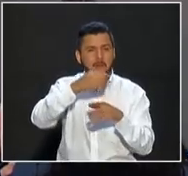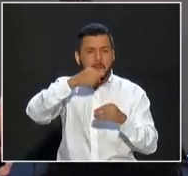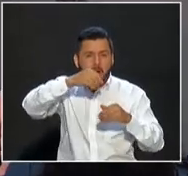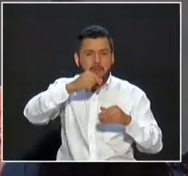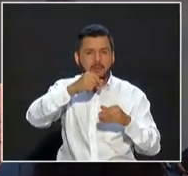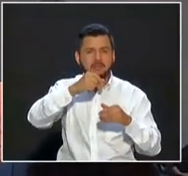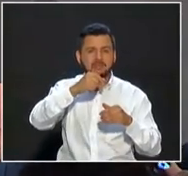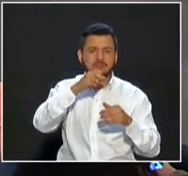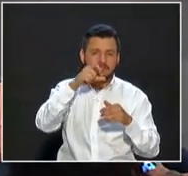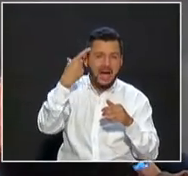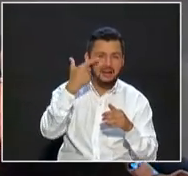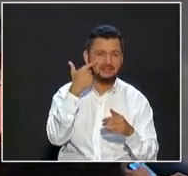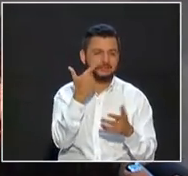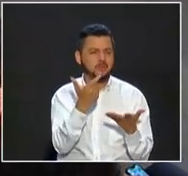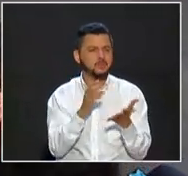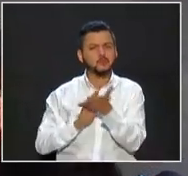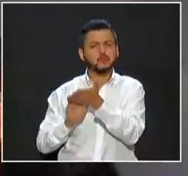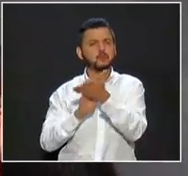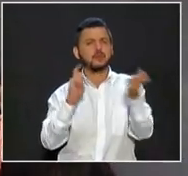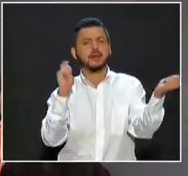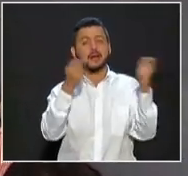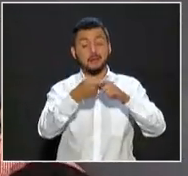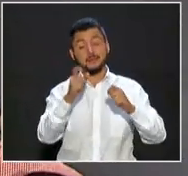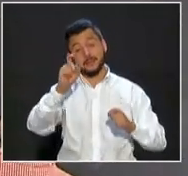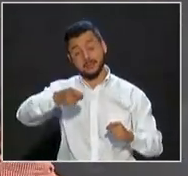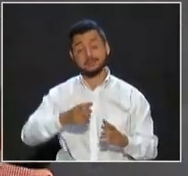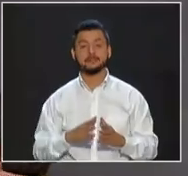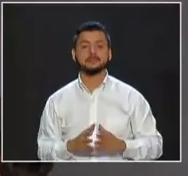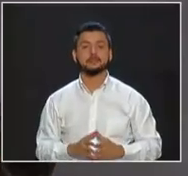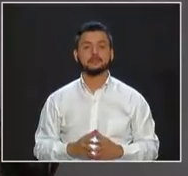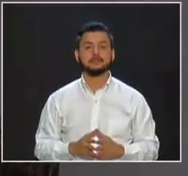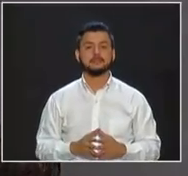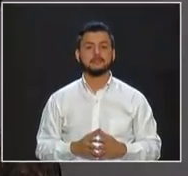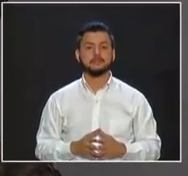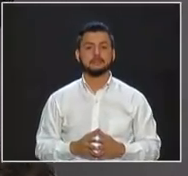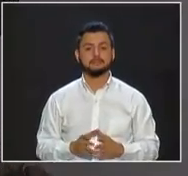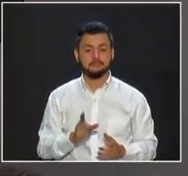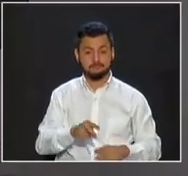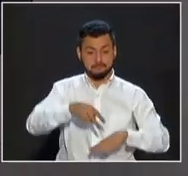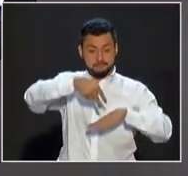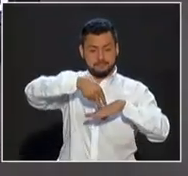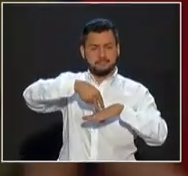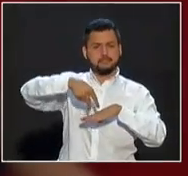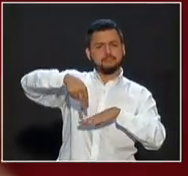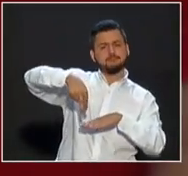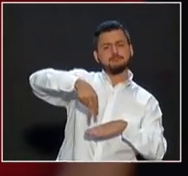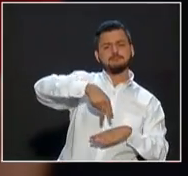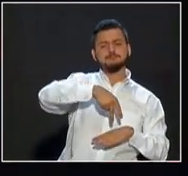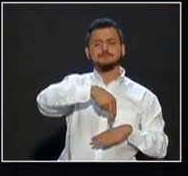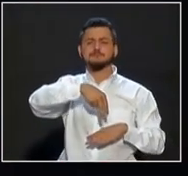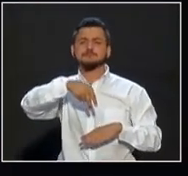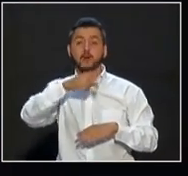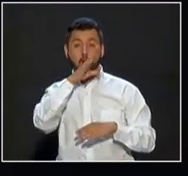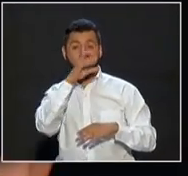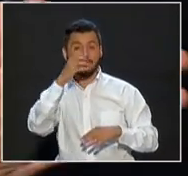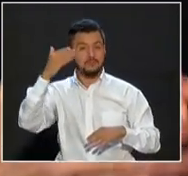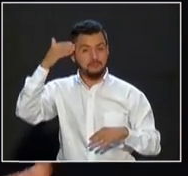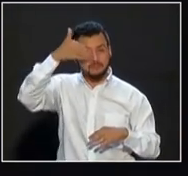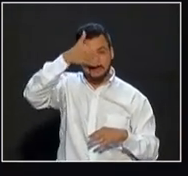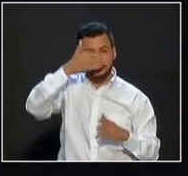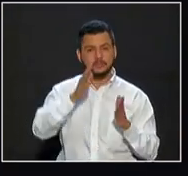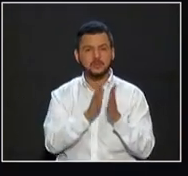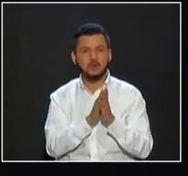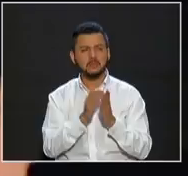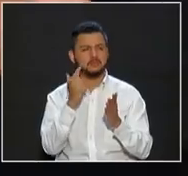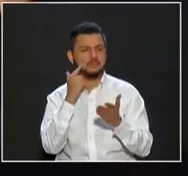candidato mauricio tobón es la hora de responder los argumentos el problema de la droga no solamente de la oferta es también de